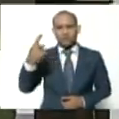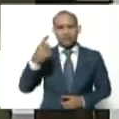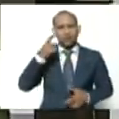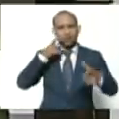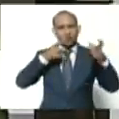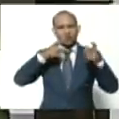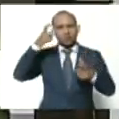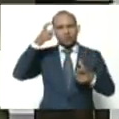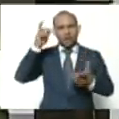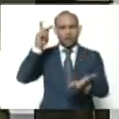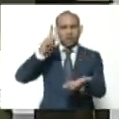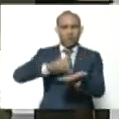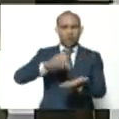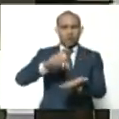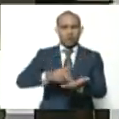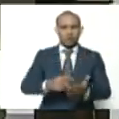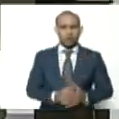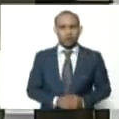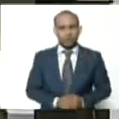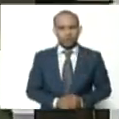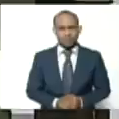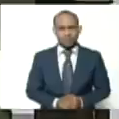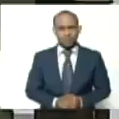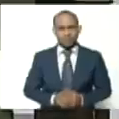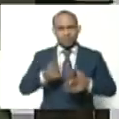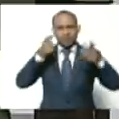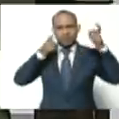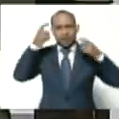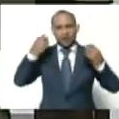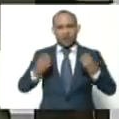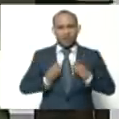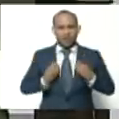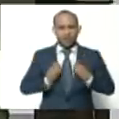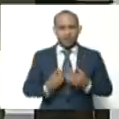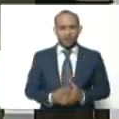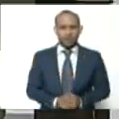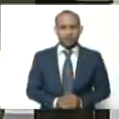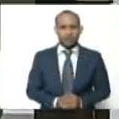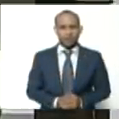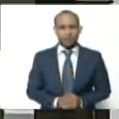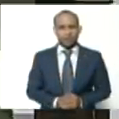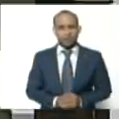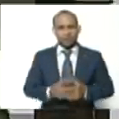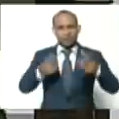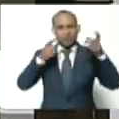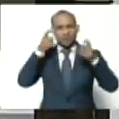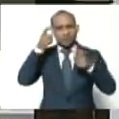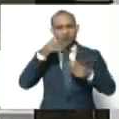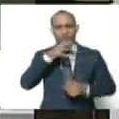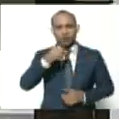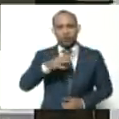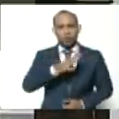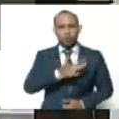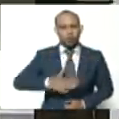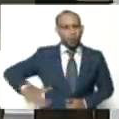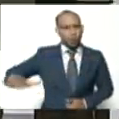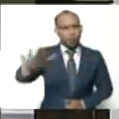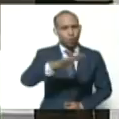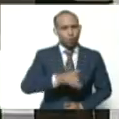Chávez presente, Chávez vive, Chávez somos todos,